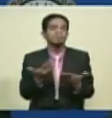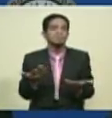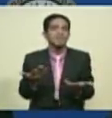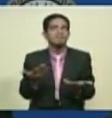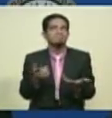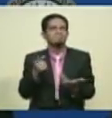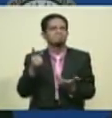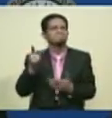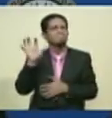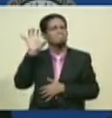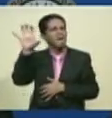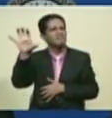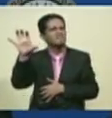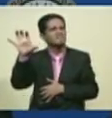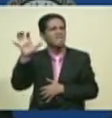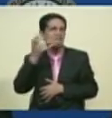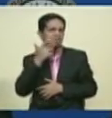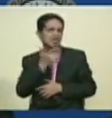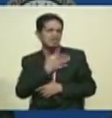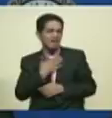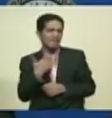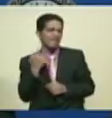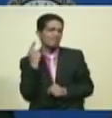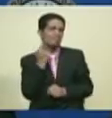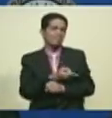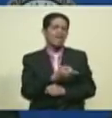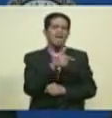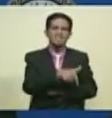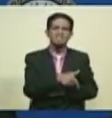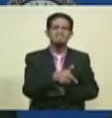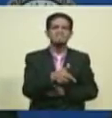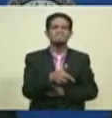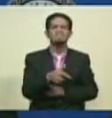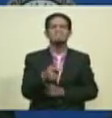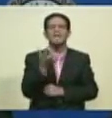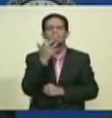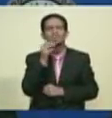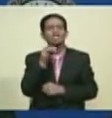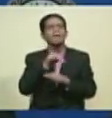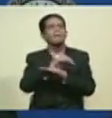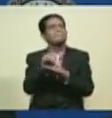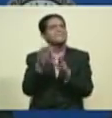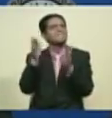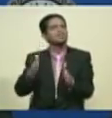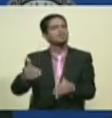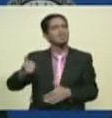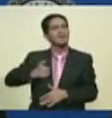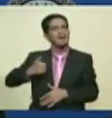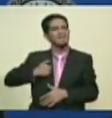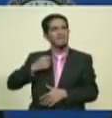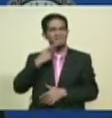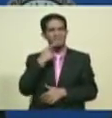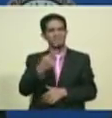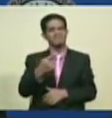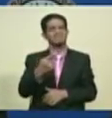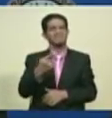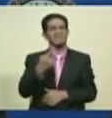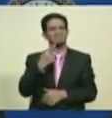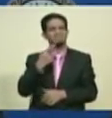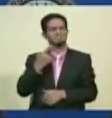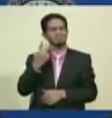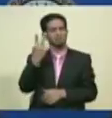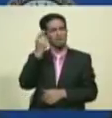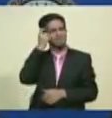Ese país que nos trata a nosotros, como dijo incluso la señora ministra de Asuntos Exteriores de Canadá en su intervención antes de ayer,